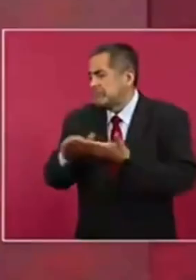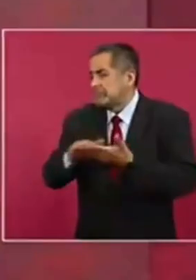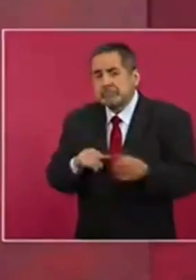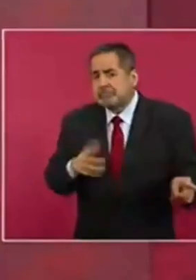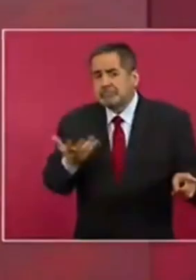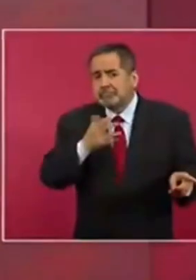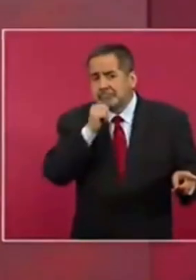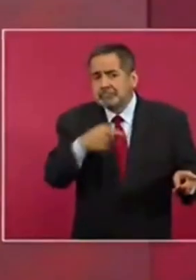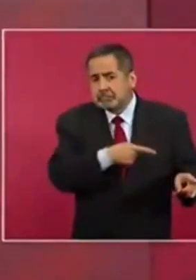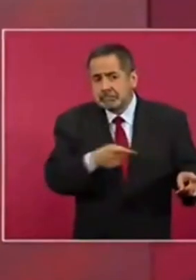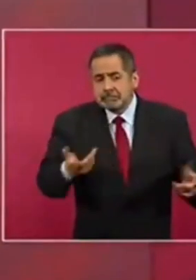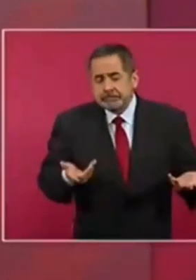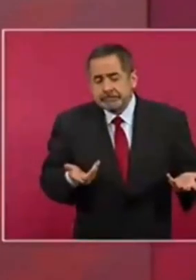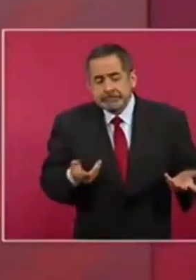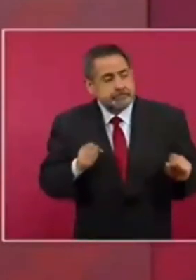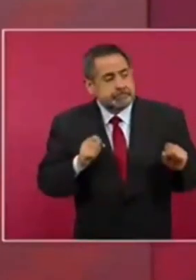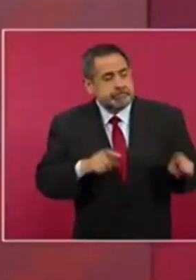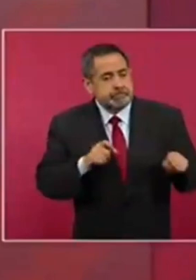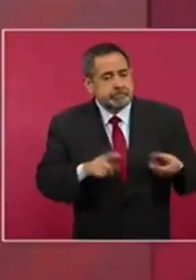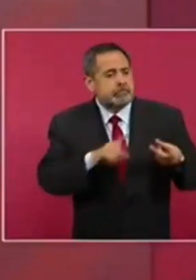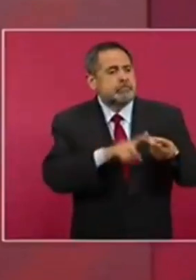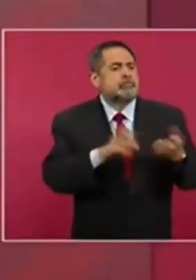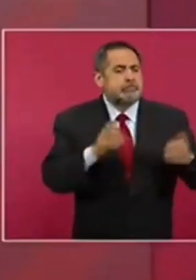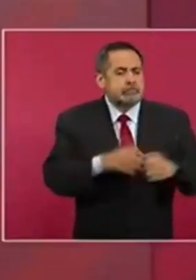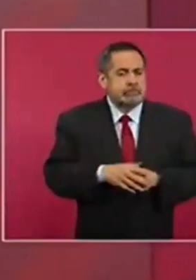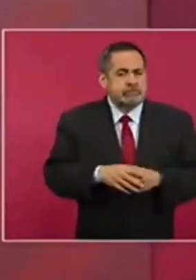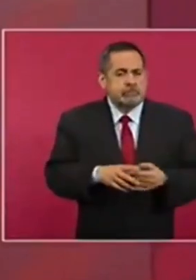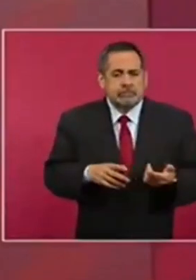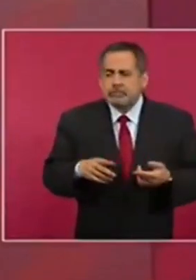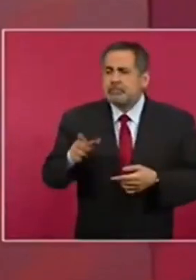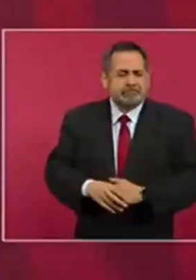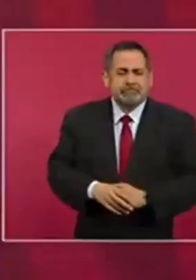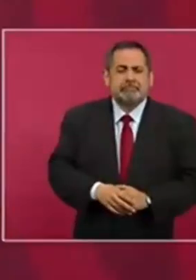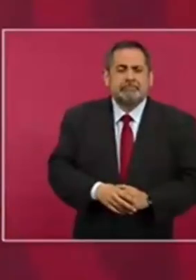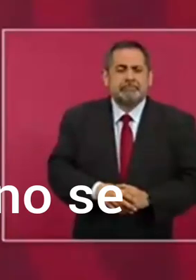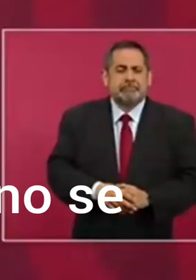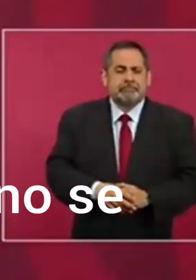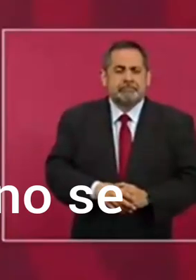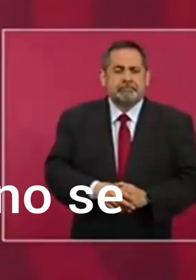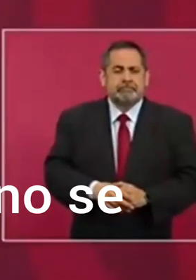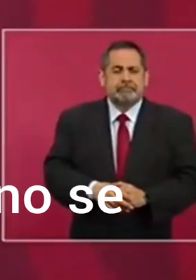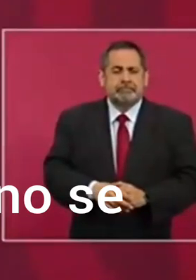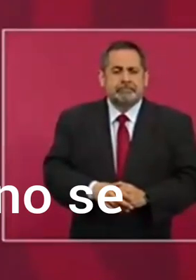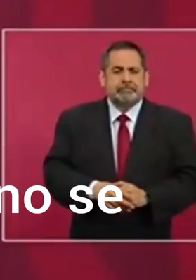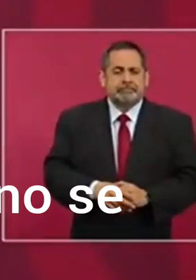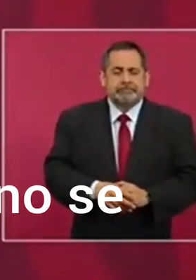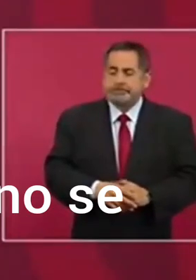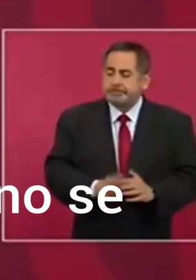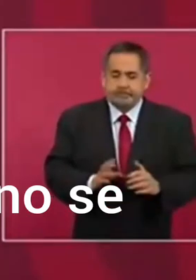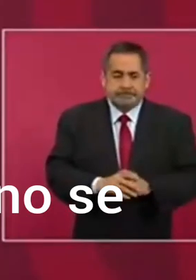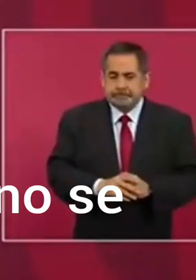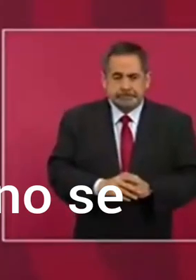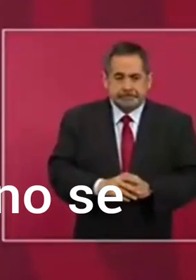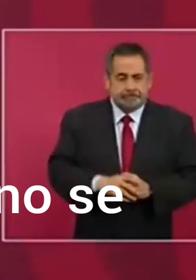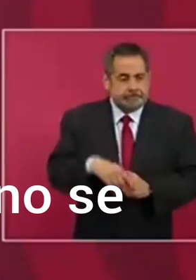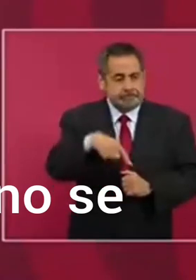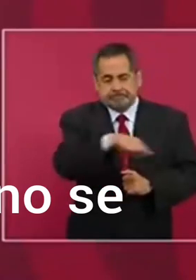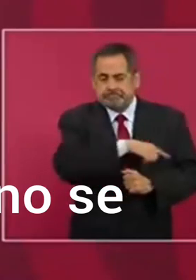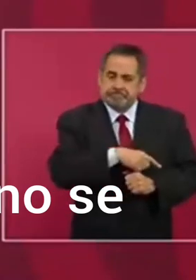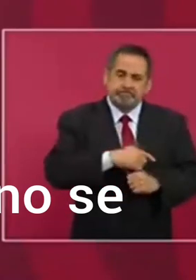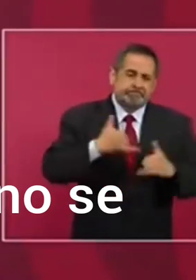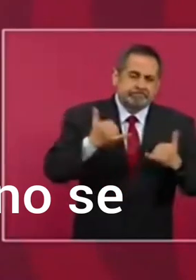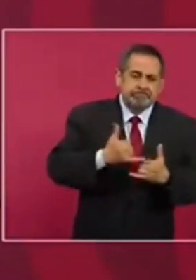asignado por invitación restringida a proveedores pre seleccionados sin embargo los detalles del contrato no se hicieron